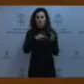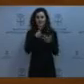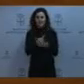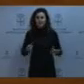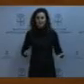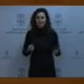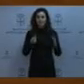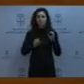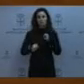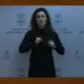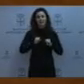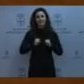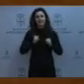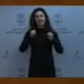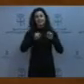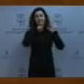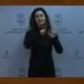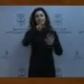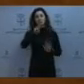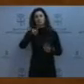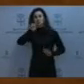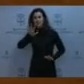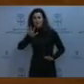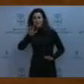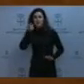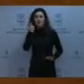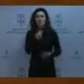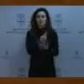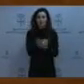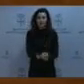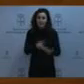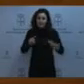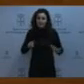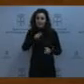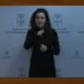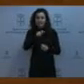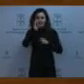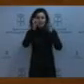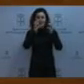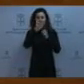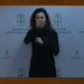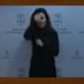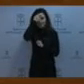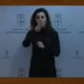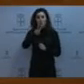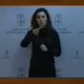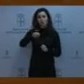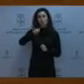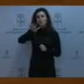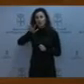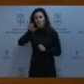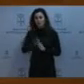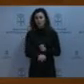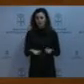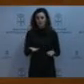se sacrificaron 615 y solo 16 enfermos, es decir, el 2,5%. ¿Y sabe lo